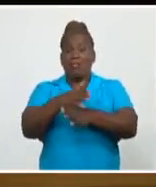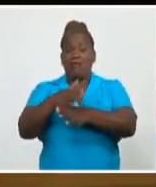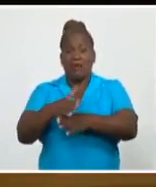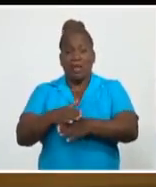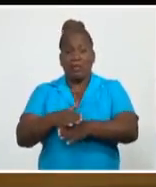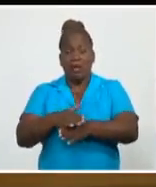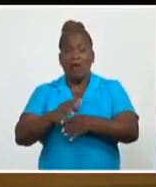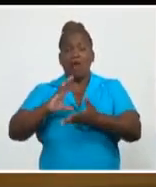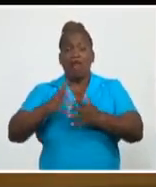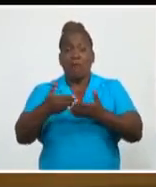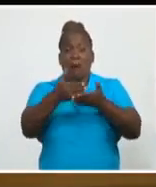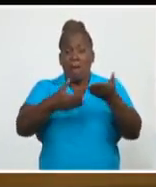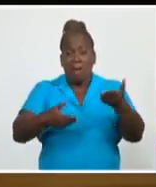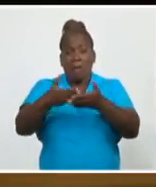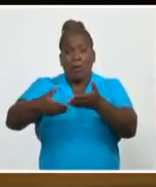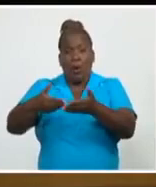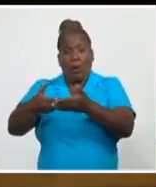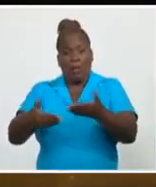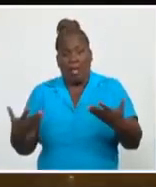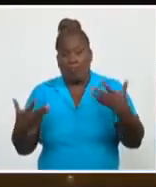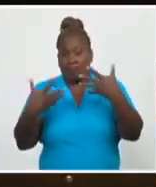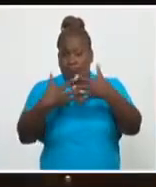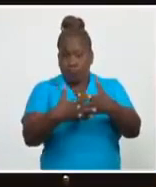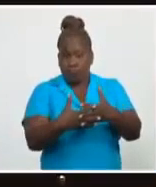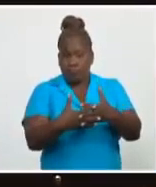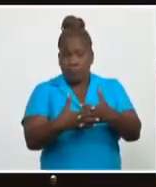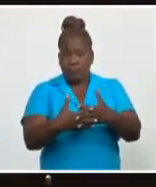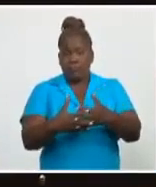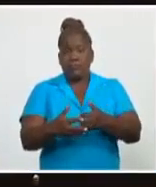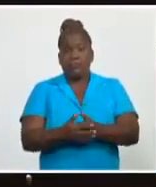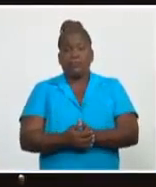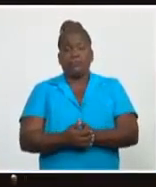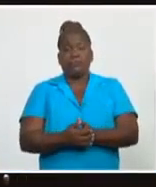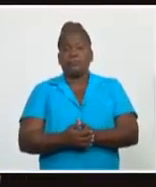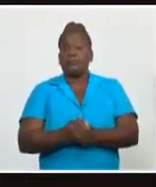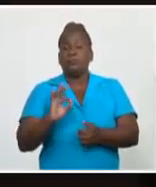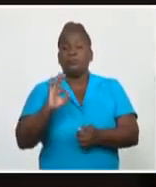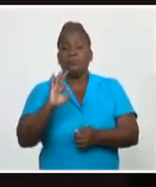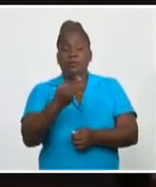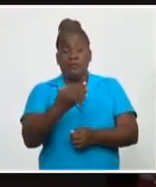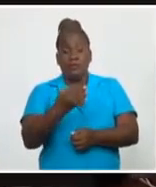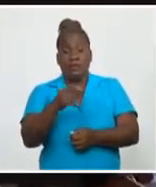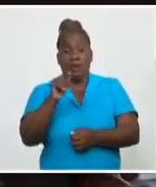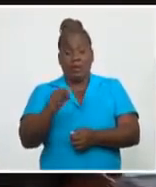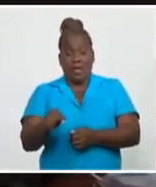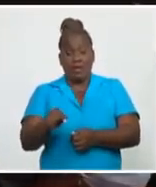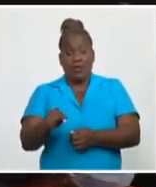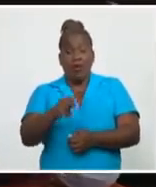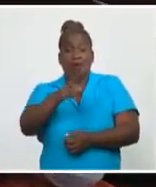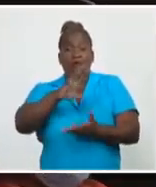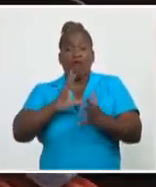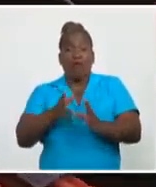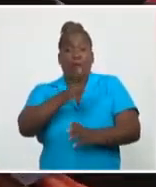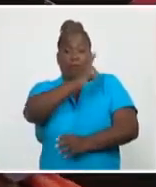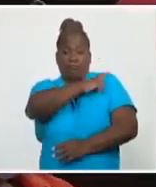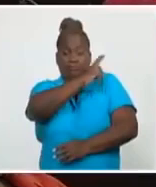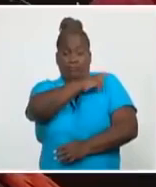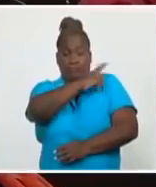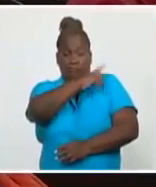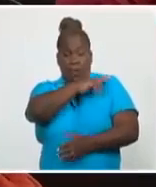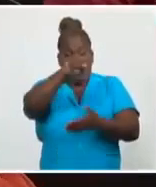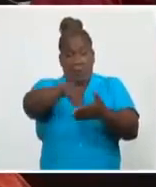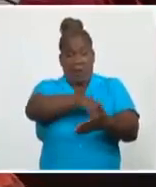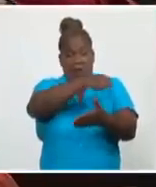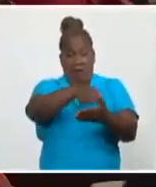gestión adecuadamente interrelacionadas. El perfeccionamiento integral del sistema de dirección planificada del